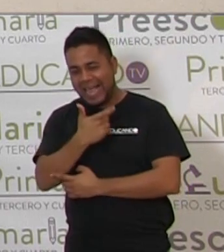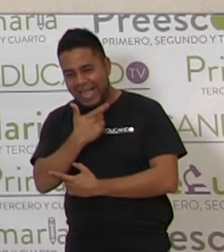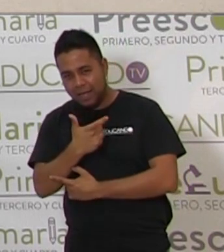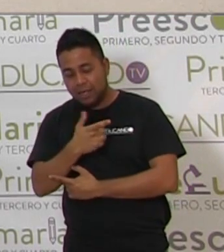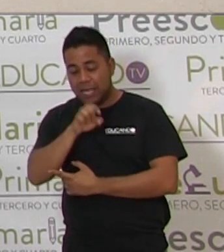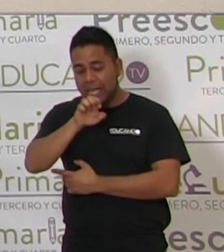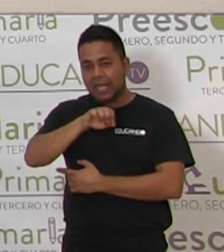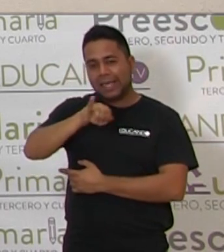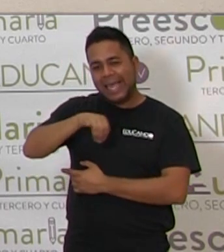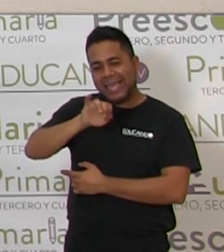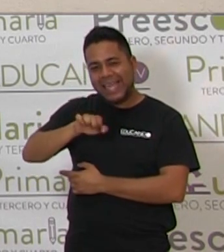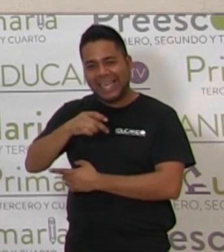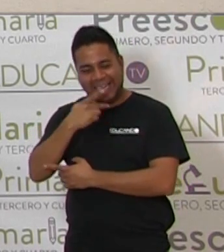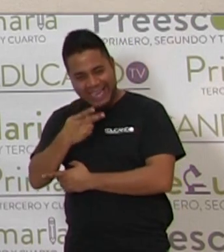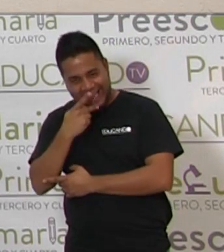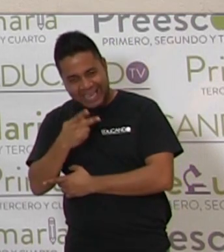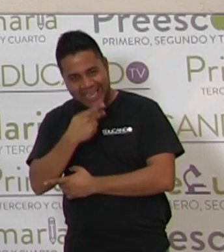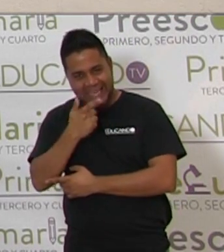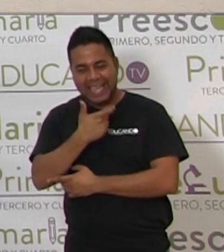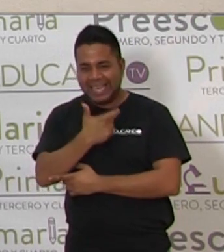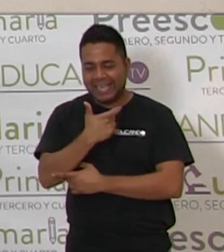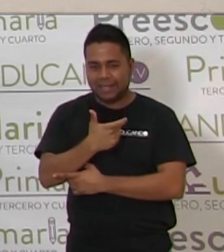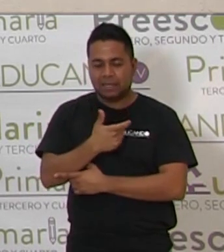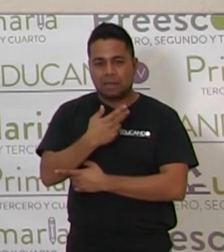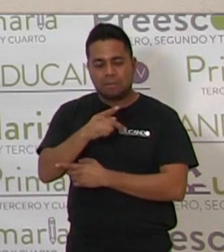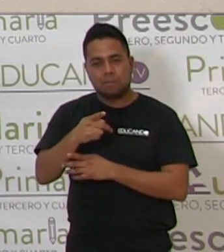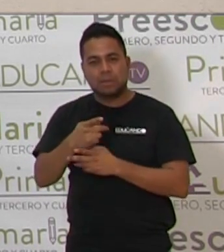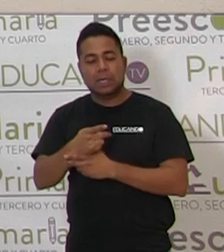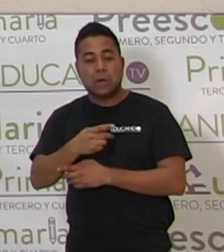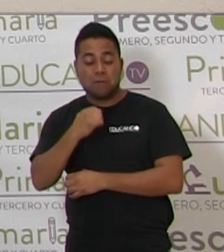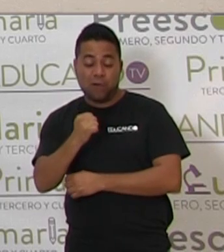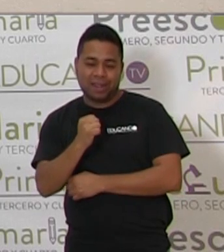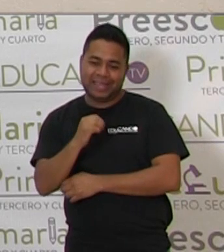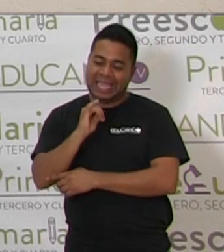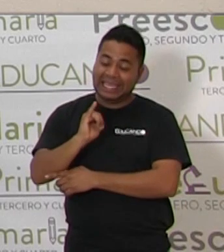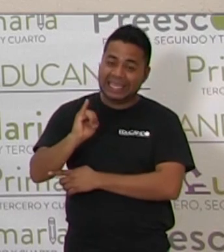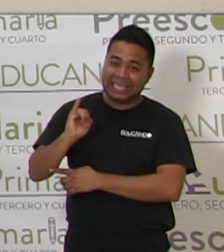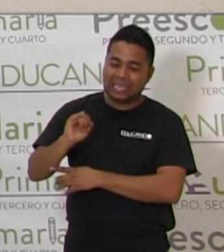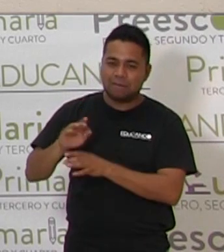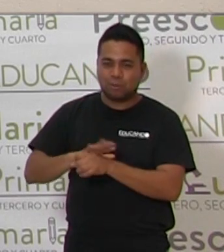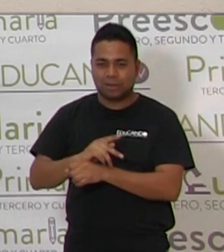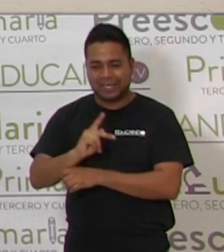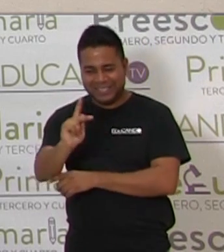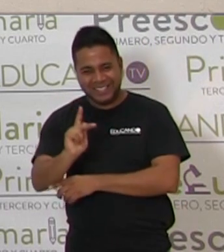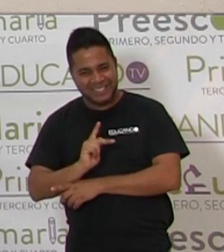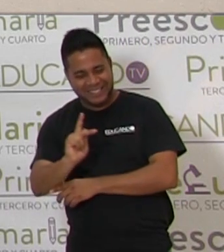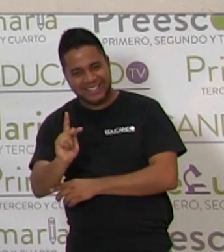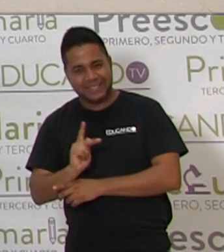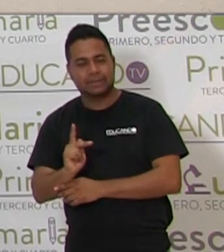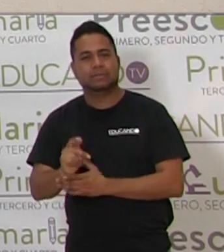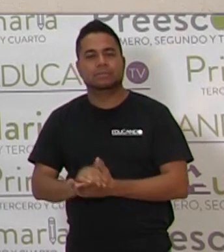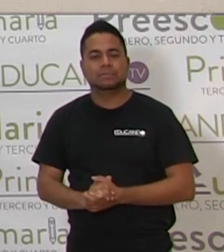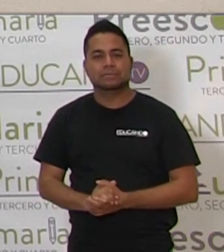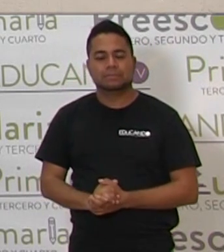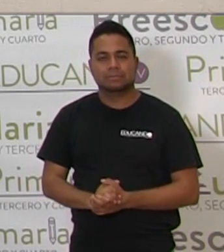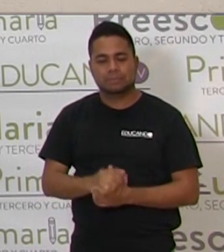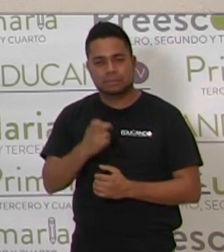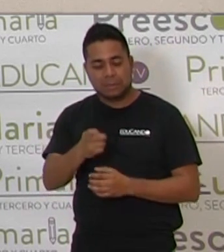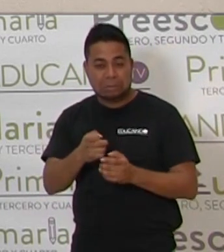ja, ja, así se ríe la E, je, je, je, je, pero ríe más la I, porque se parece a ti,